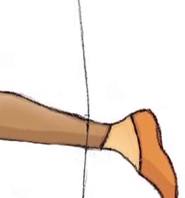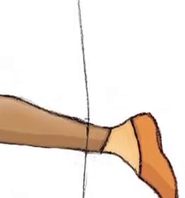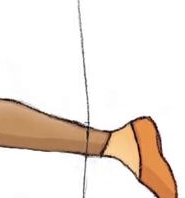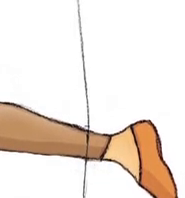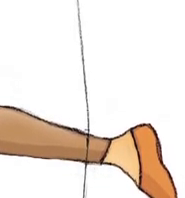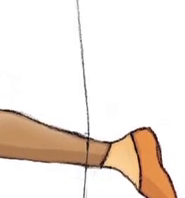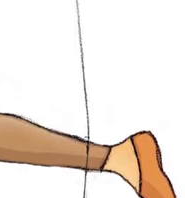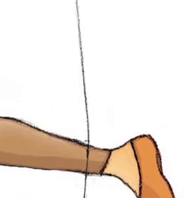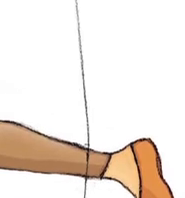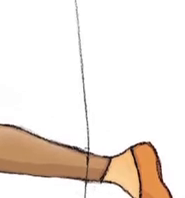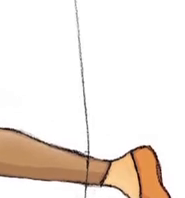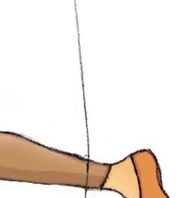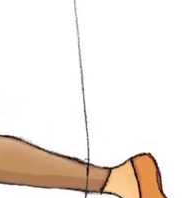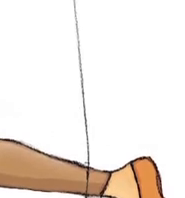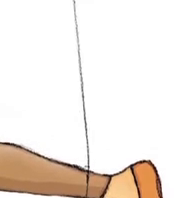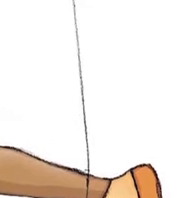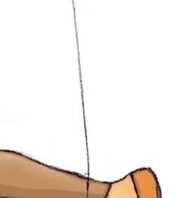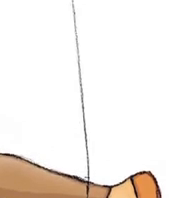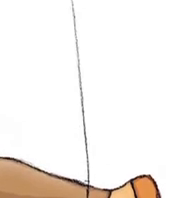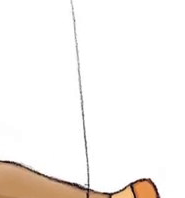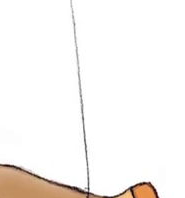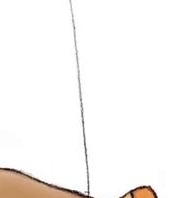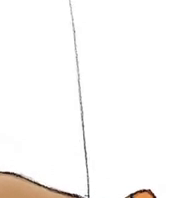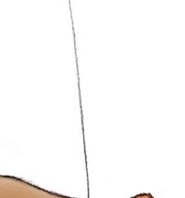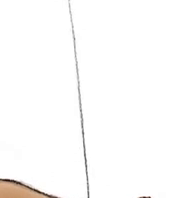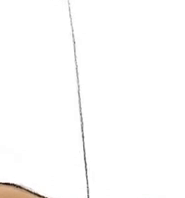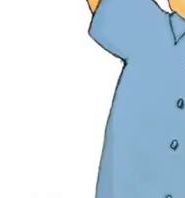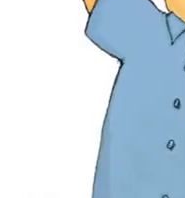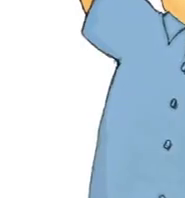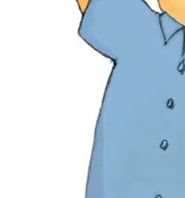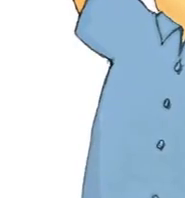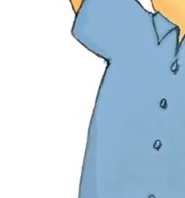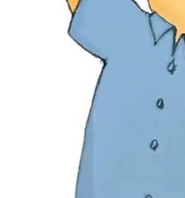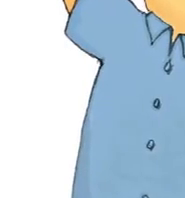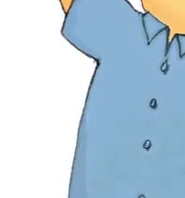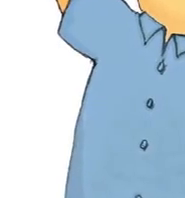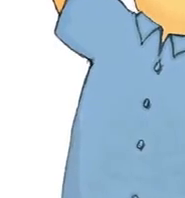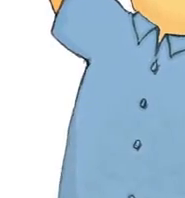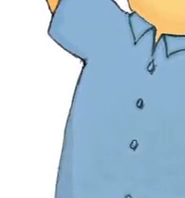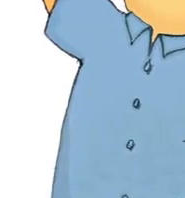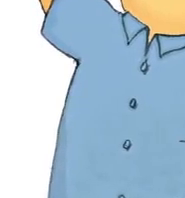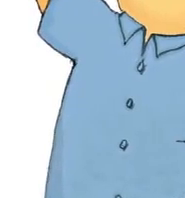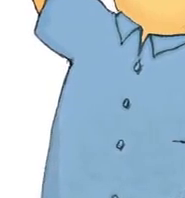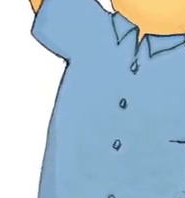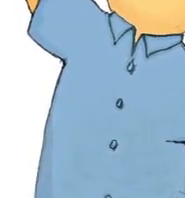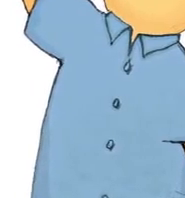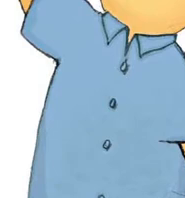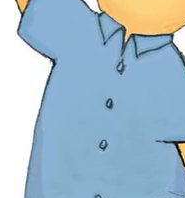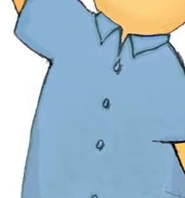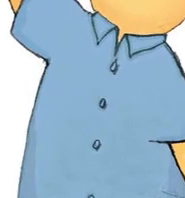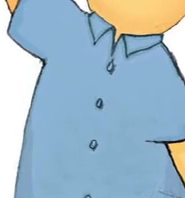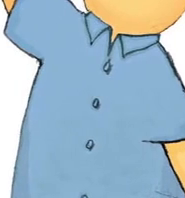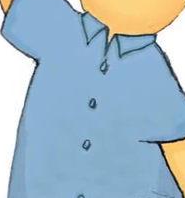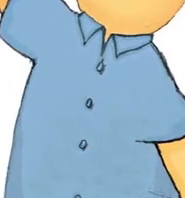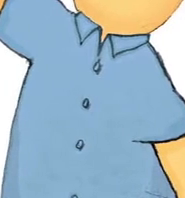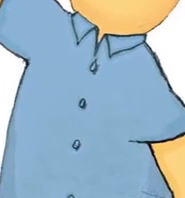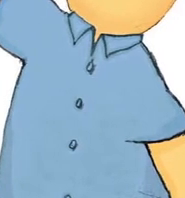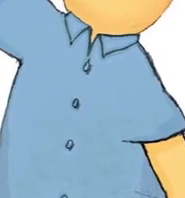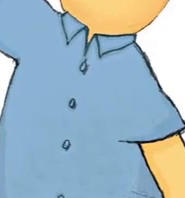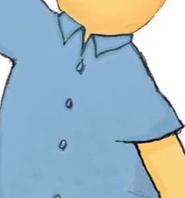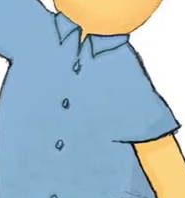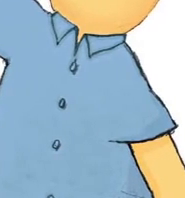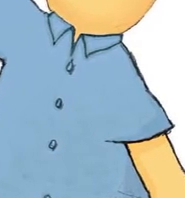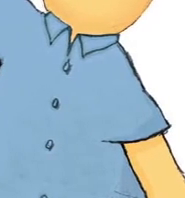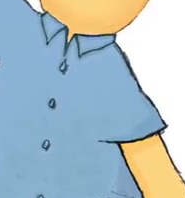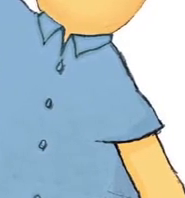pasivo. No, está activo en todo este proceso y es el principal protagonista. Y las familias